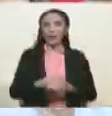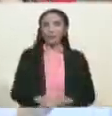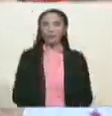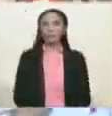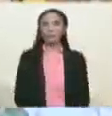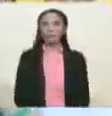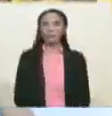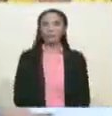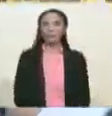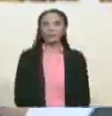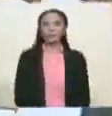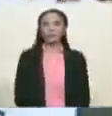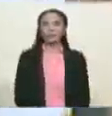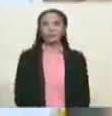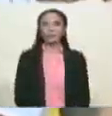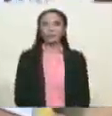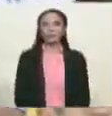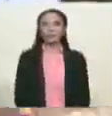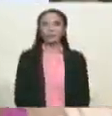Camarada.